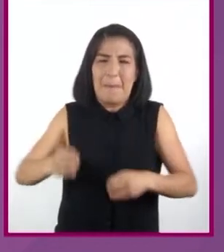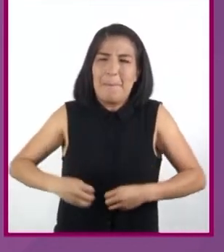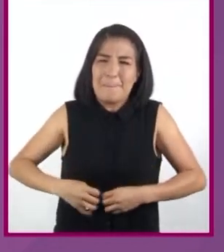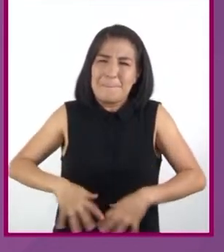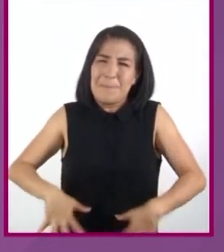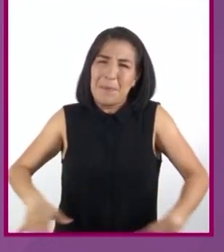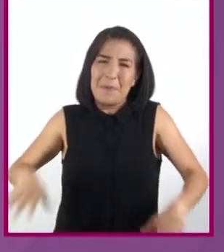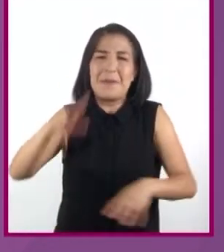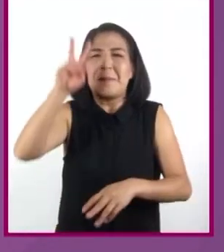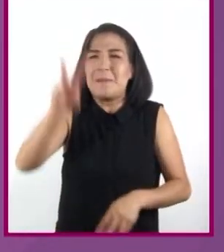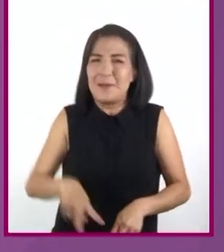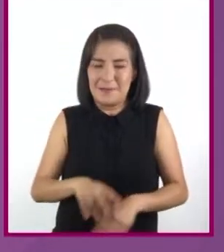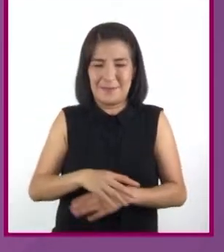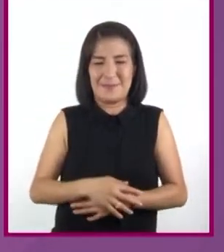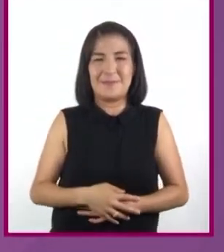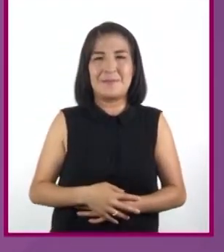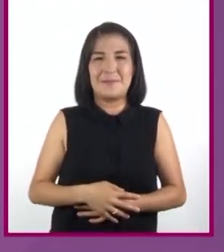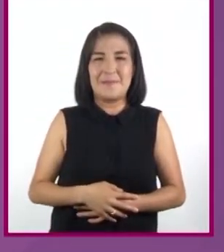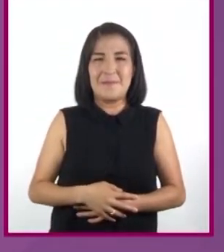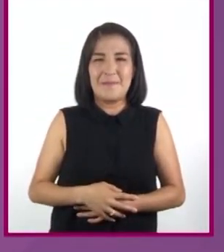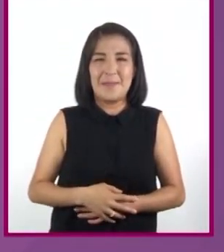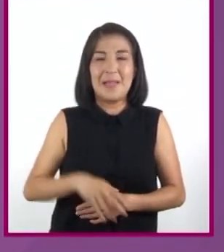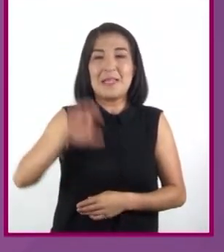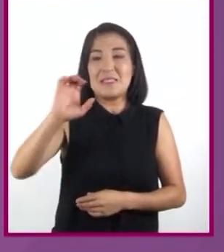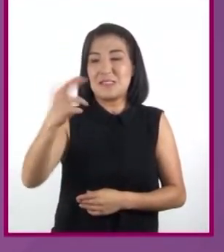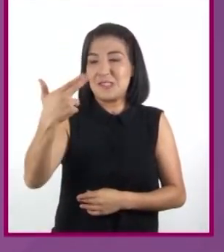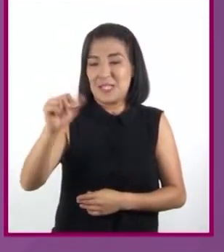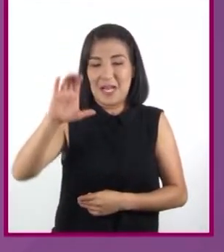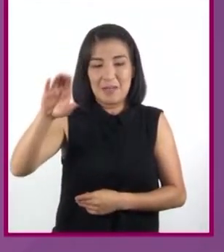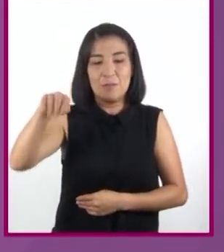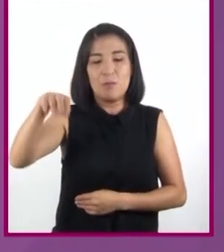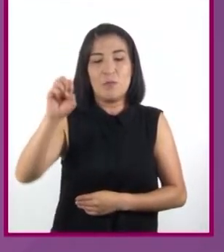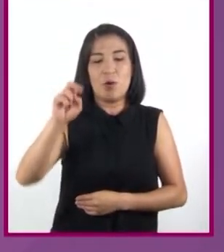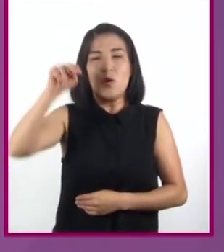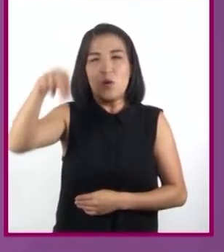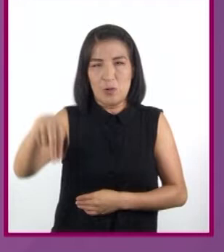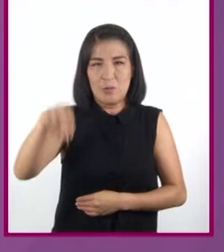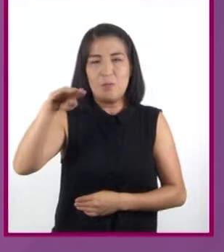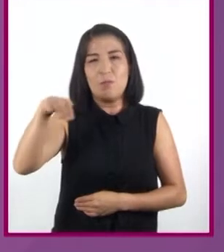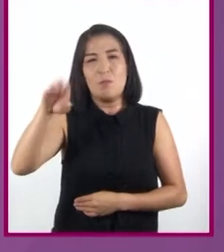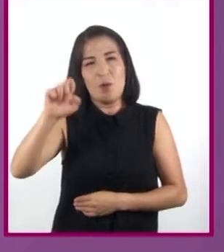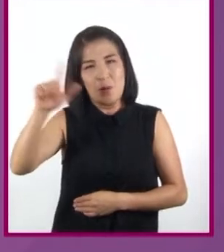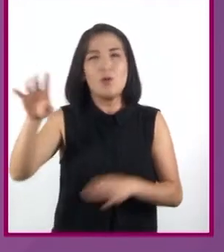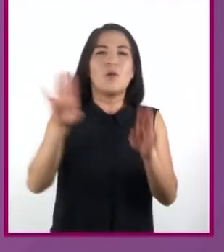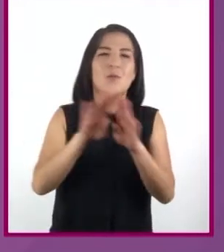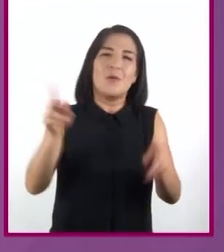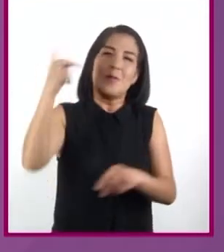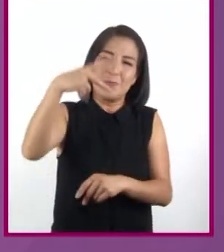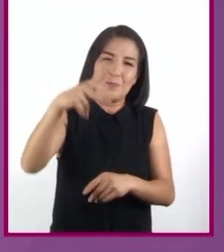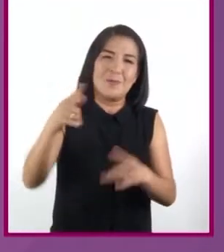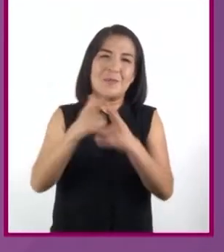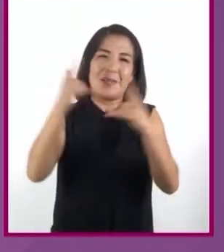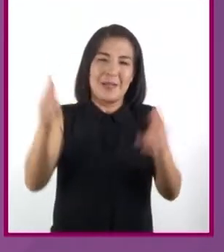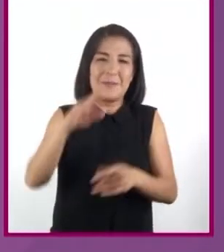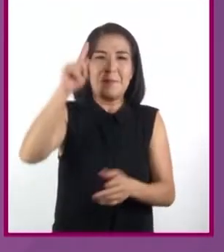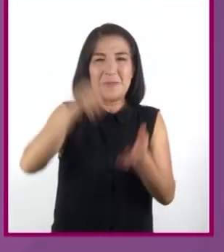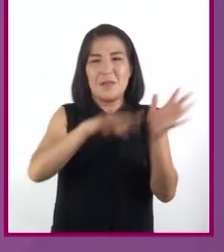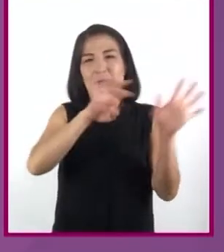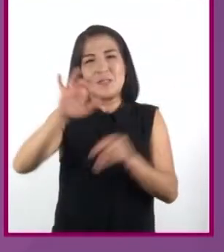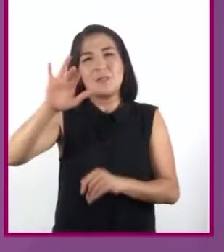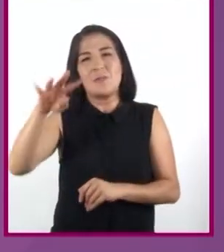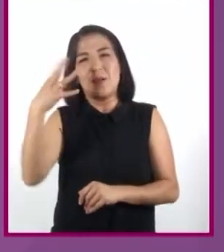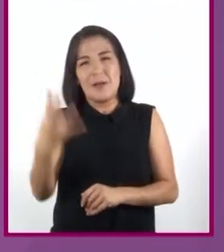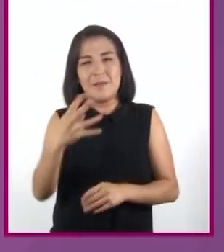de la escultura. Chac Mol, en los días enmascarados, 1954, Carlos